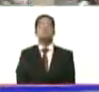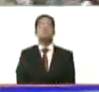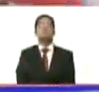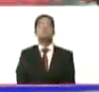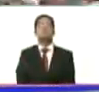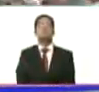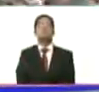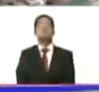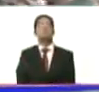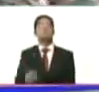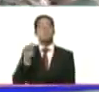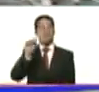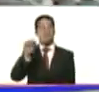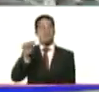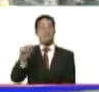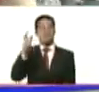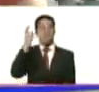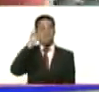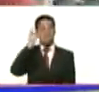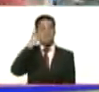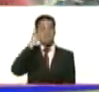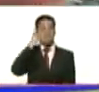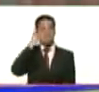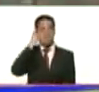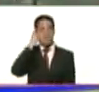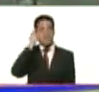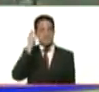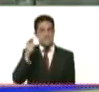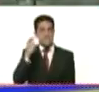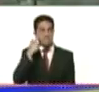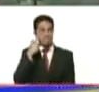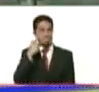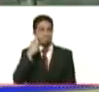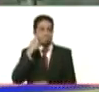Y marcó un tiempo,